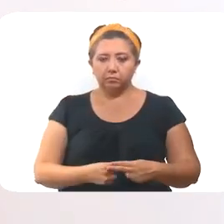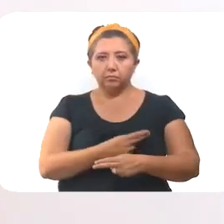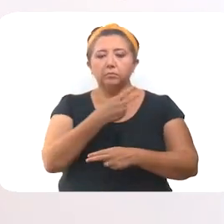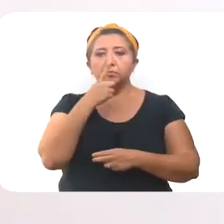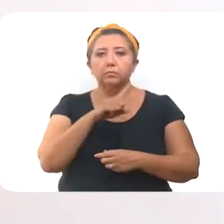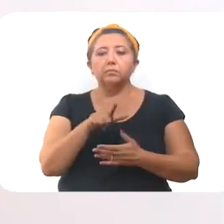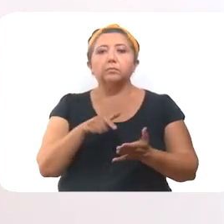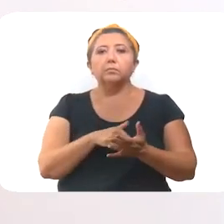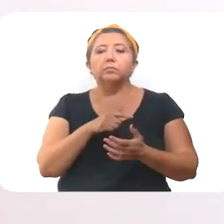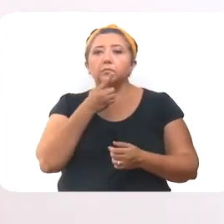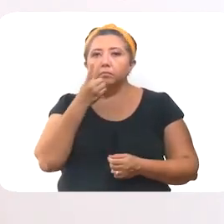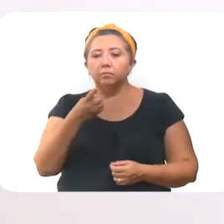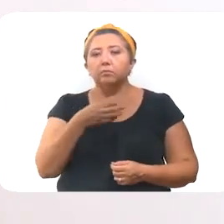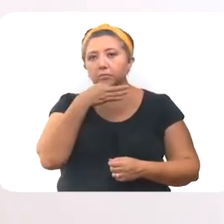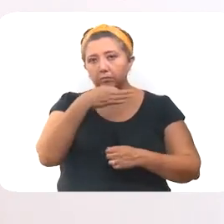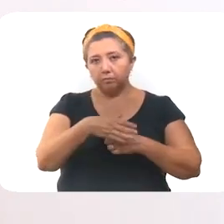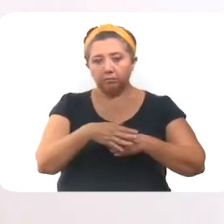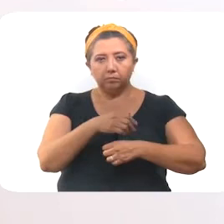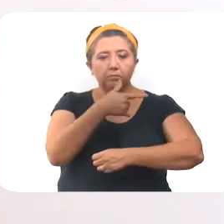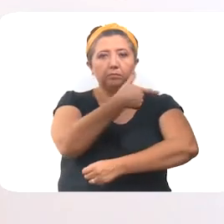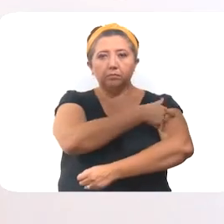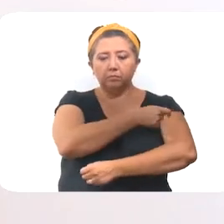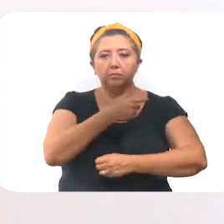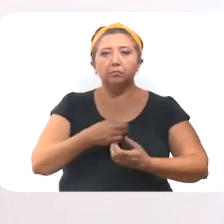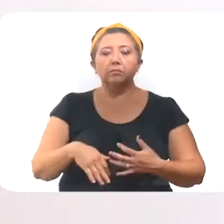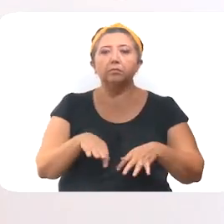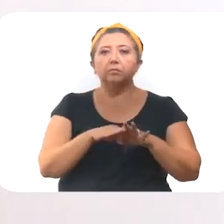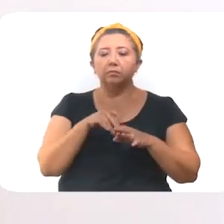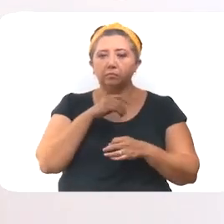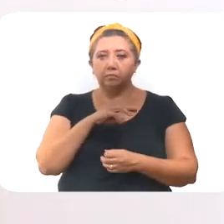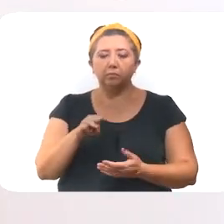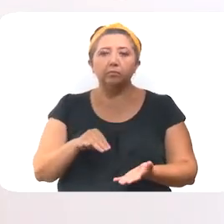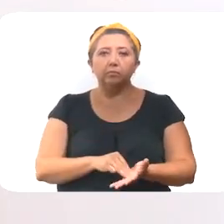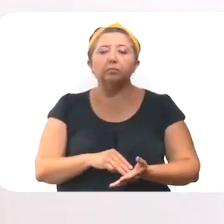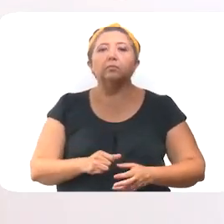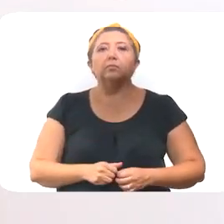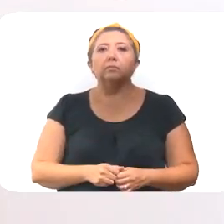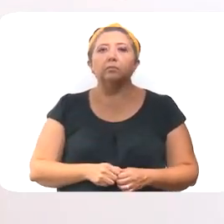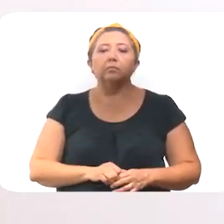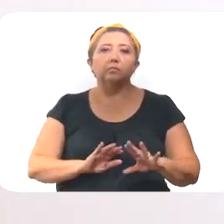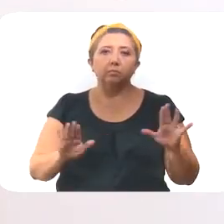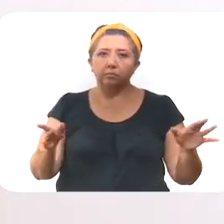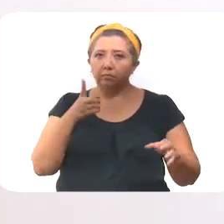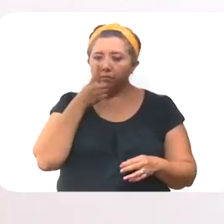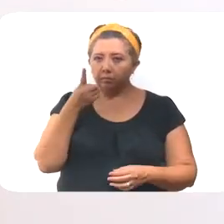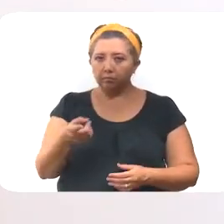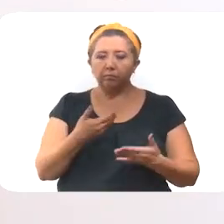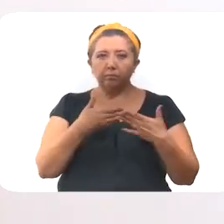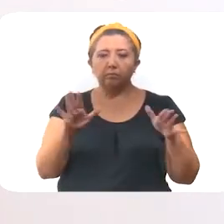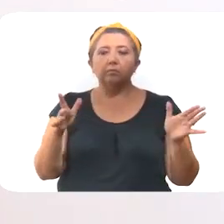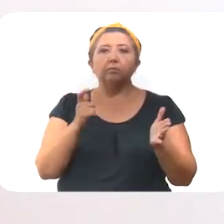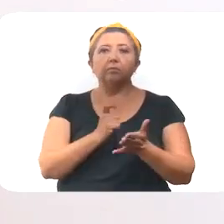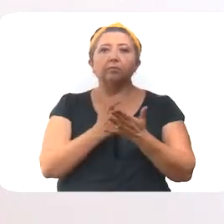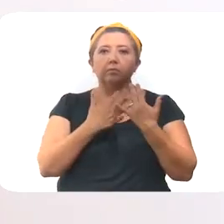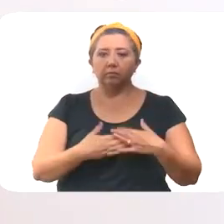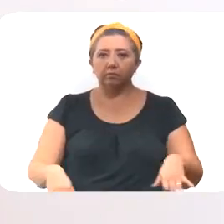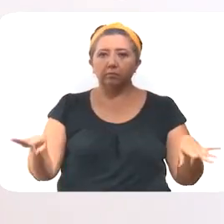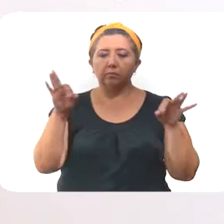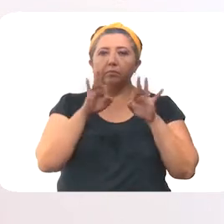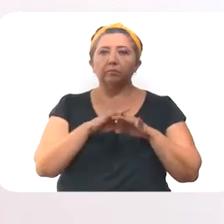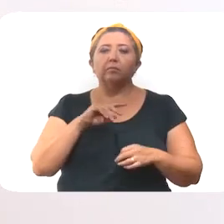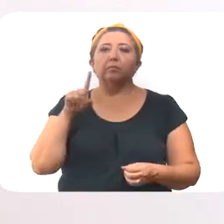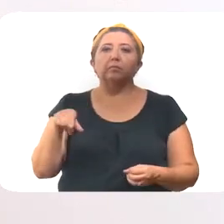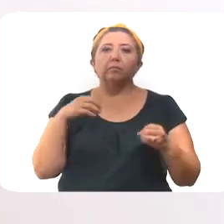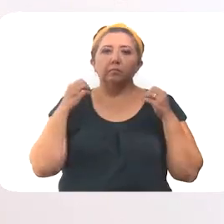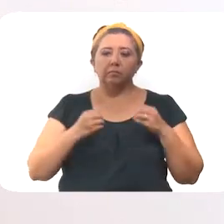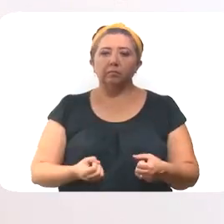y en macrocentros y módulos de vacunación distribuidos estratégicamente en la ciudad. Como se ha señalado, en la reapertura económica los datos